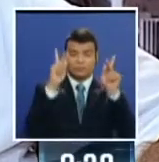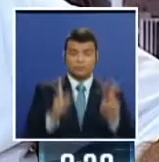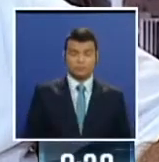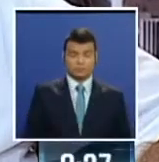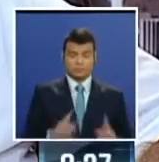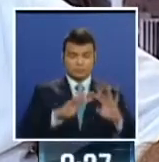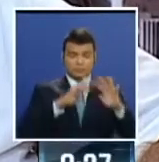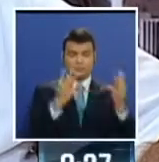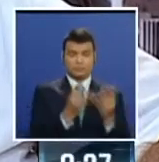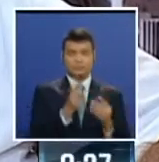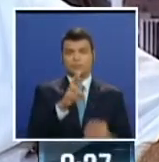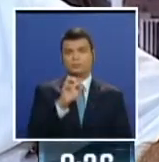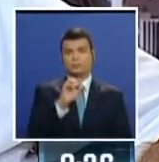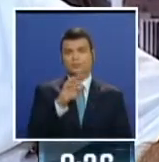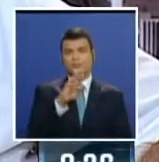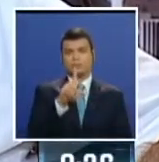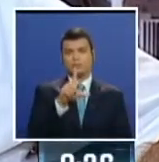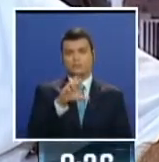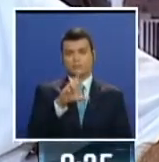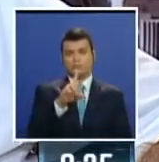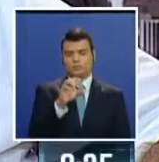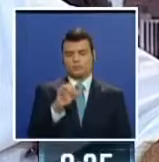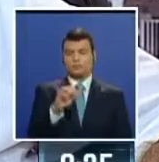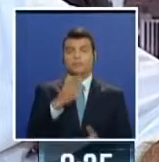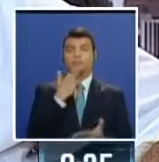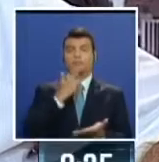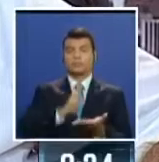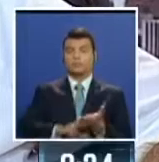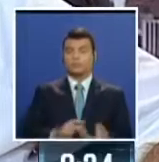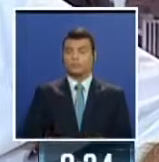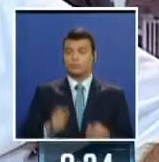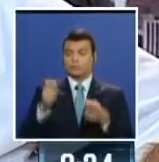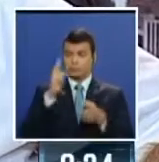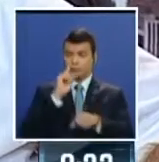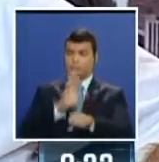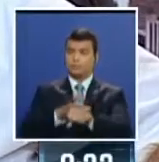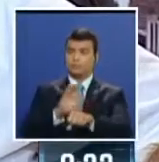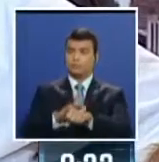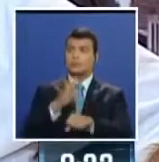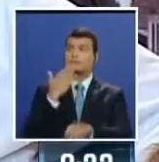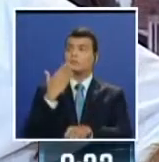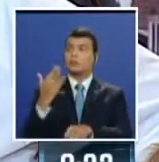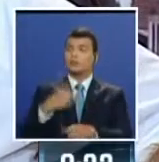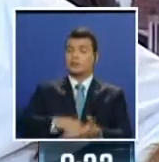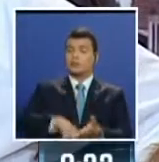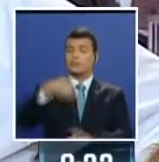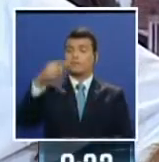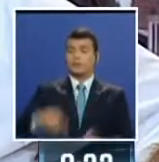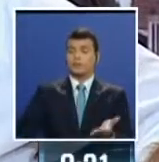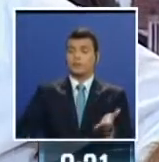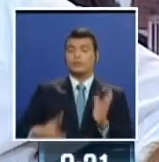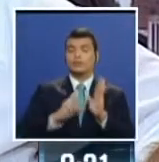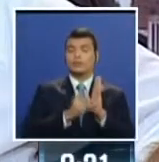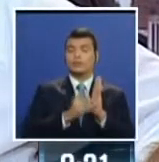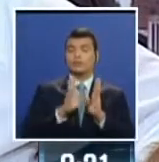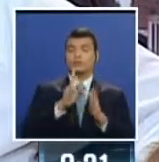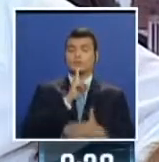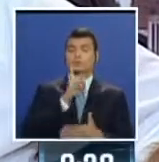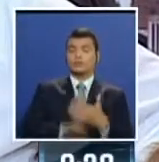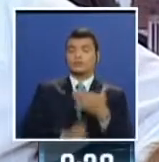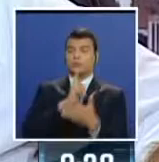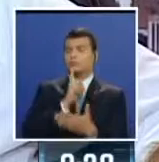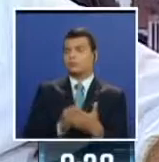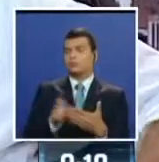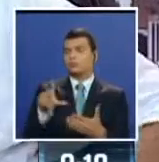mandó una carta al presidente de la republica solicitándole que no firmará el decreto de baja de